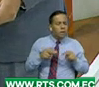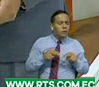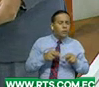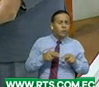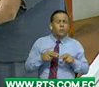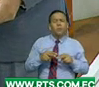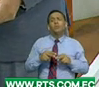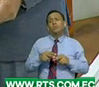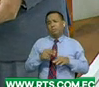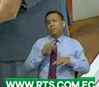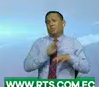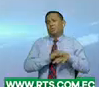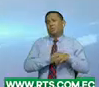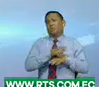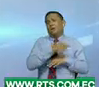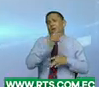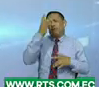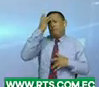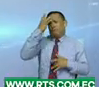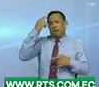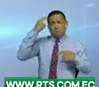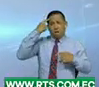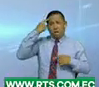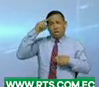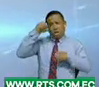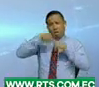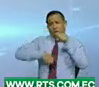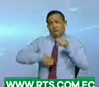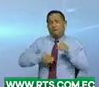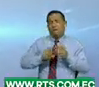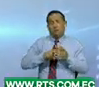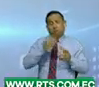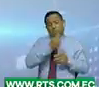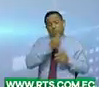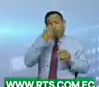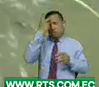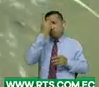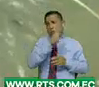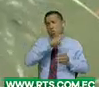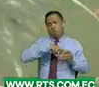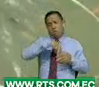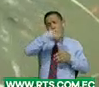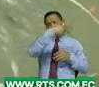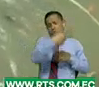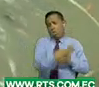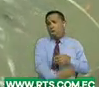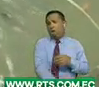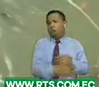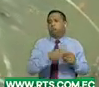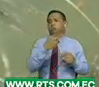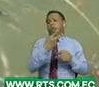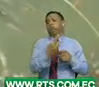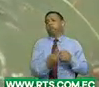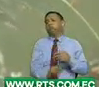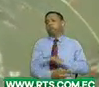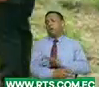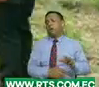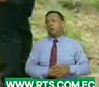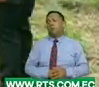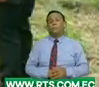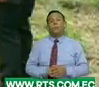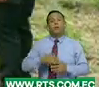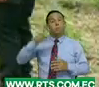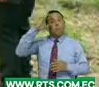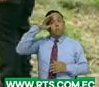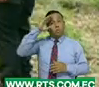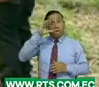agua rescatistas del grupo de operaciones especiales de cube realizaron el retiro del cadáver desde